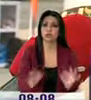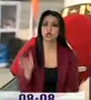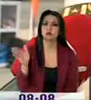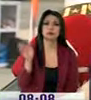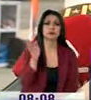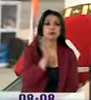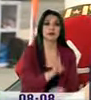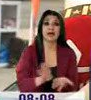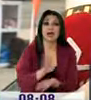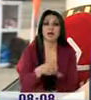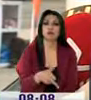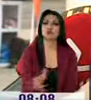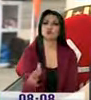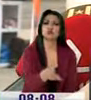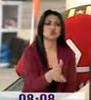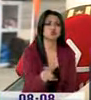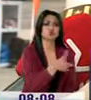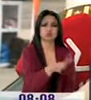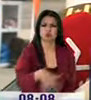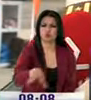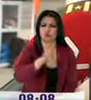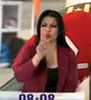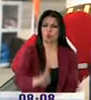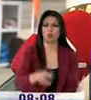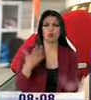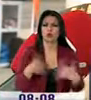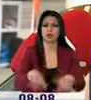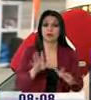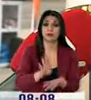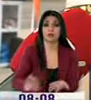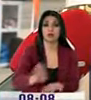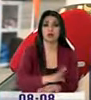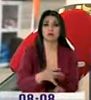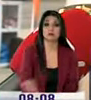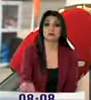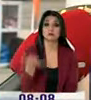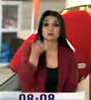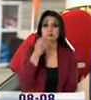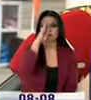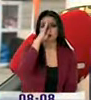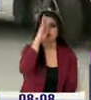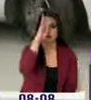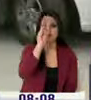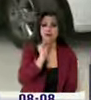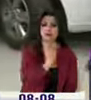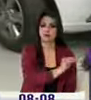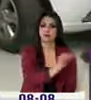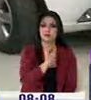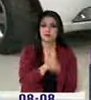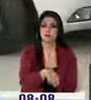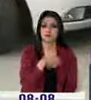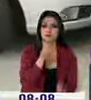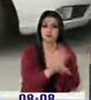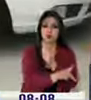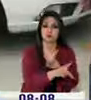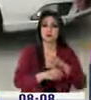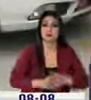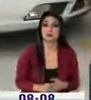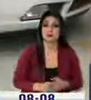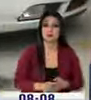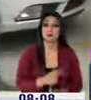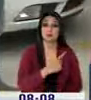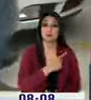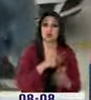barrios del distrito de Eloy Alfaro o de cualquiera de los distritos, por favor comunicarse a la Policía Nacional. Los propietarios de la vivienda,